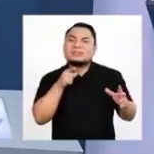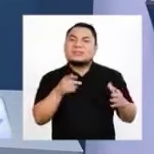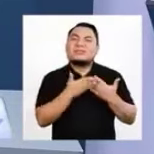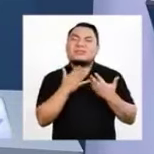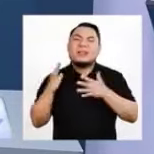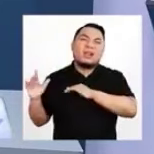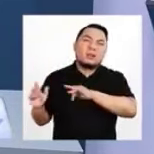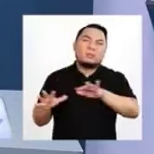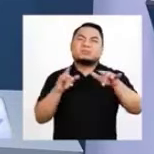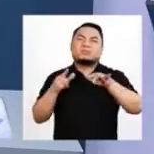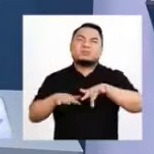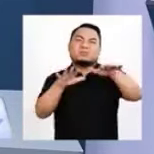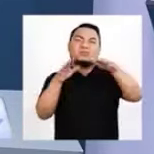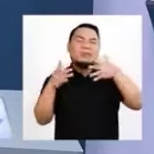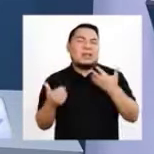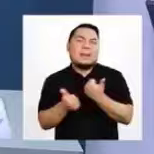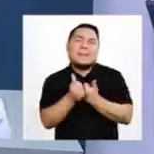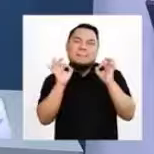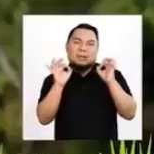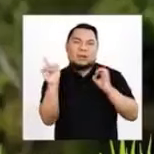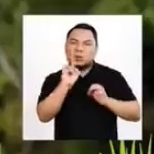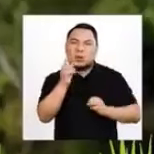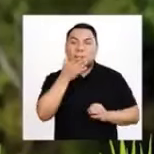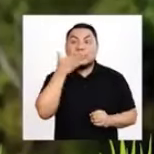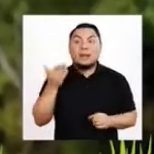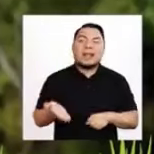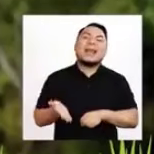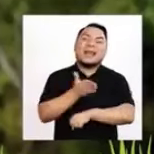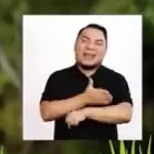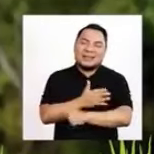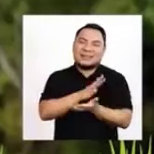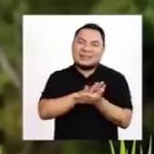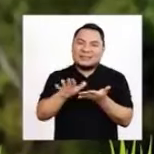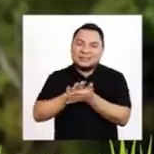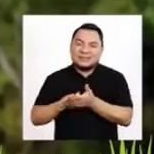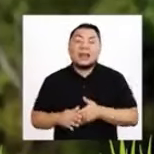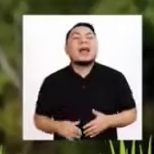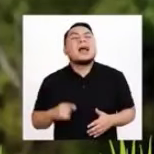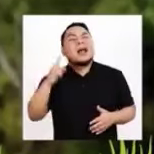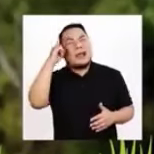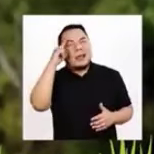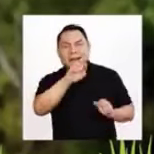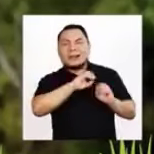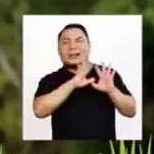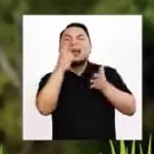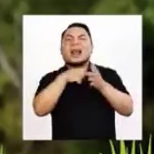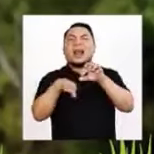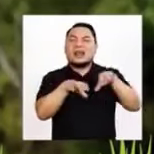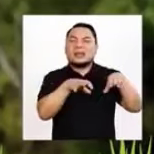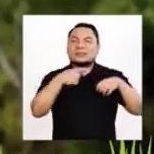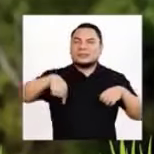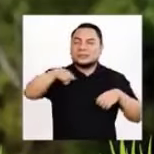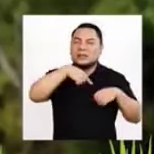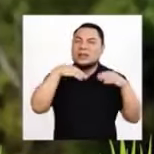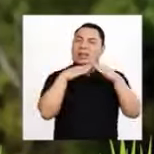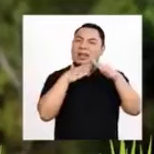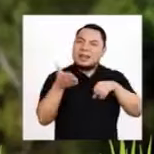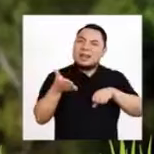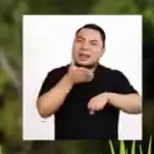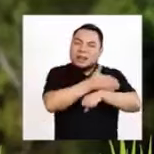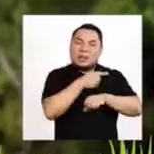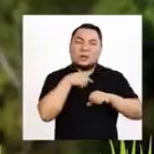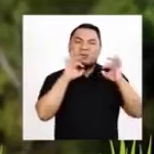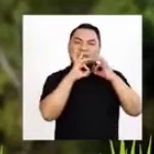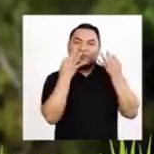esto facilite el desborde del río. Entonces, tenemos que tener claro qué debemos hacer en nuestro